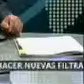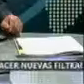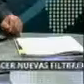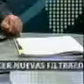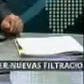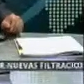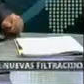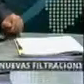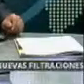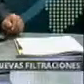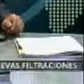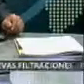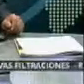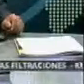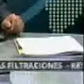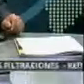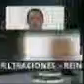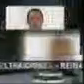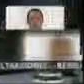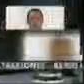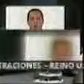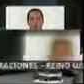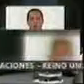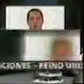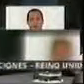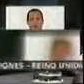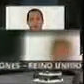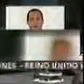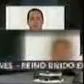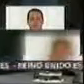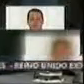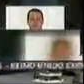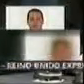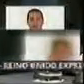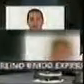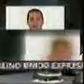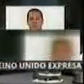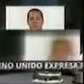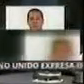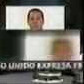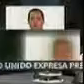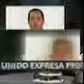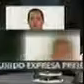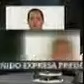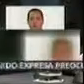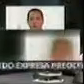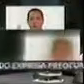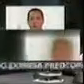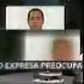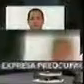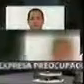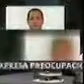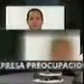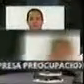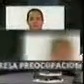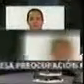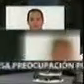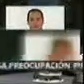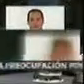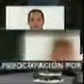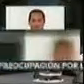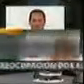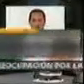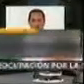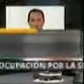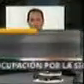declaraciones del presidente del Consejo de Ministros vía señal de Televisión Nacional del Perú. Están